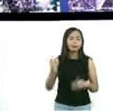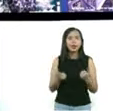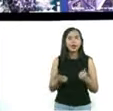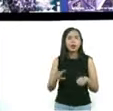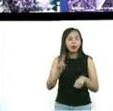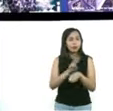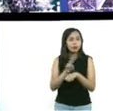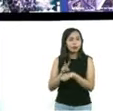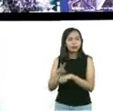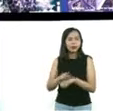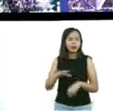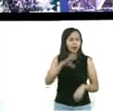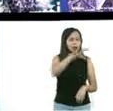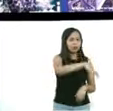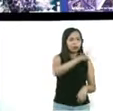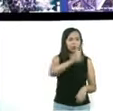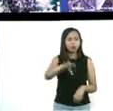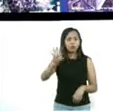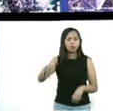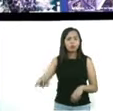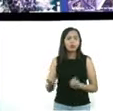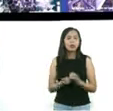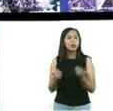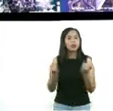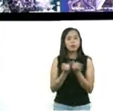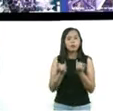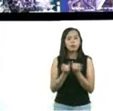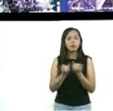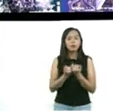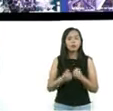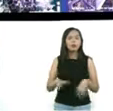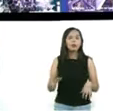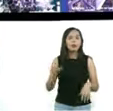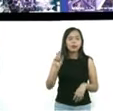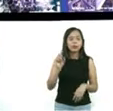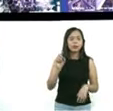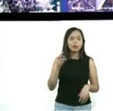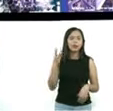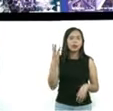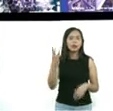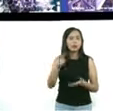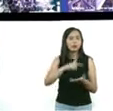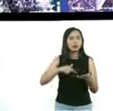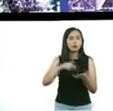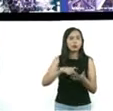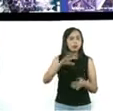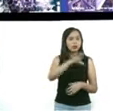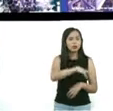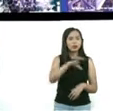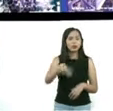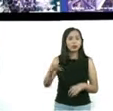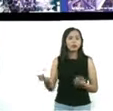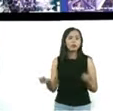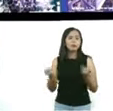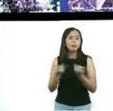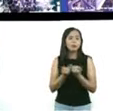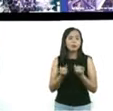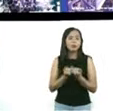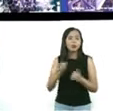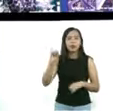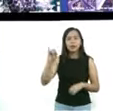casillas, así como las 24 sedes distritales federales, las 33 sedes distritales locales, las instalaciones